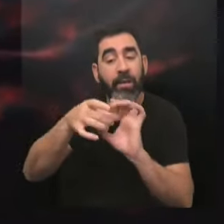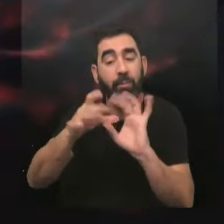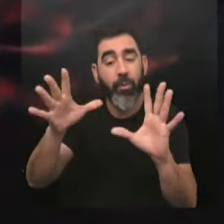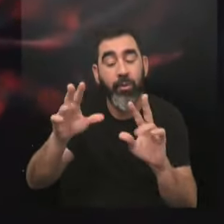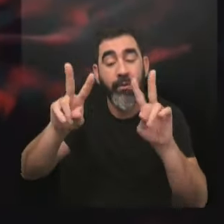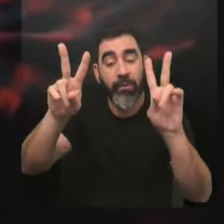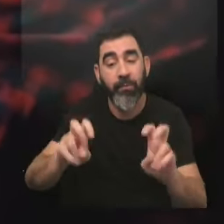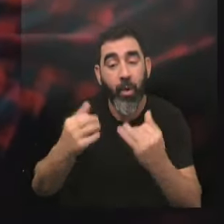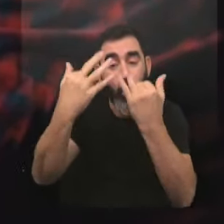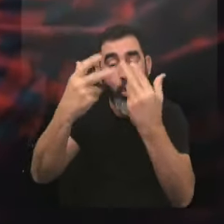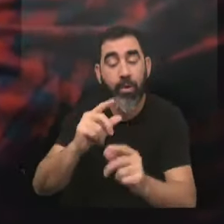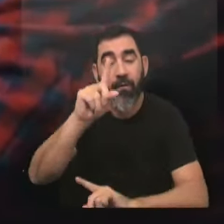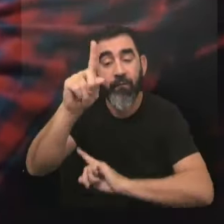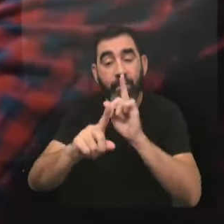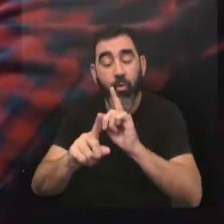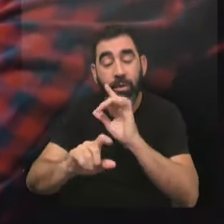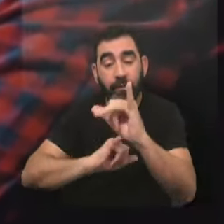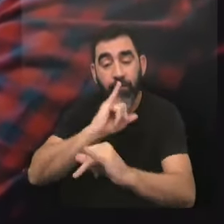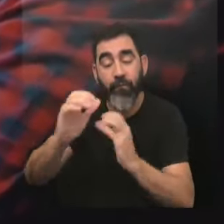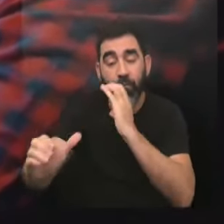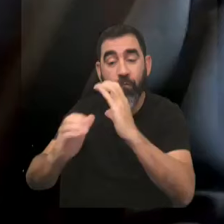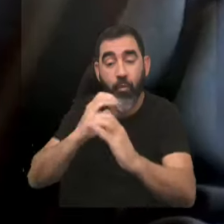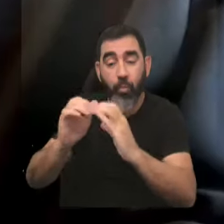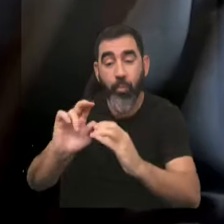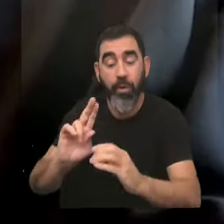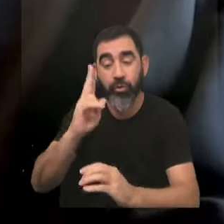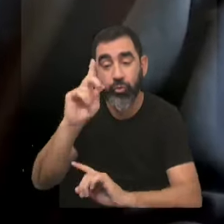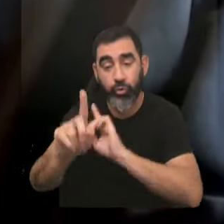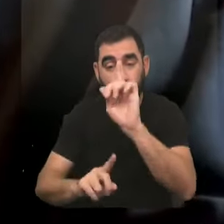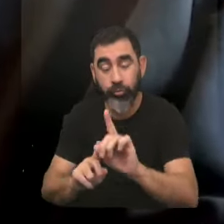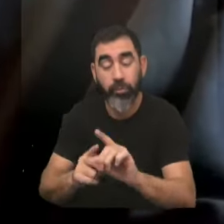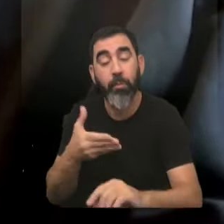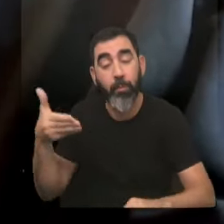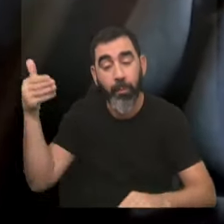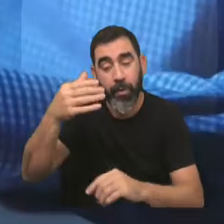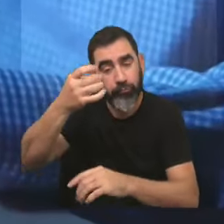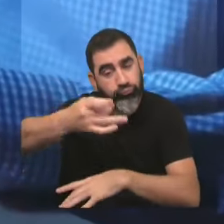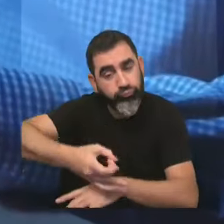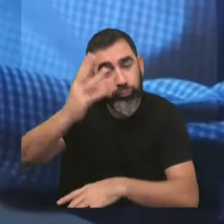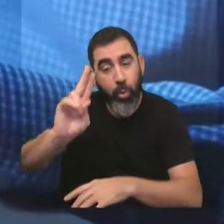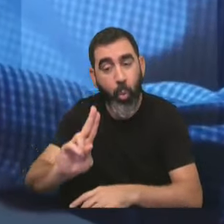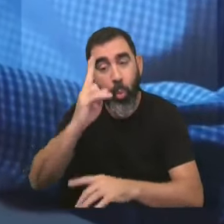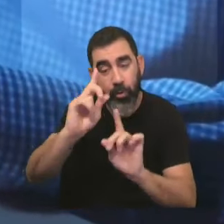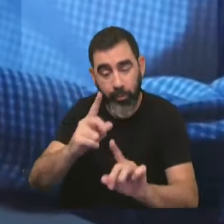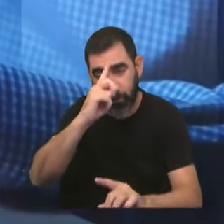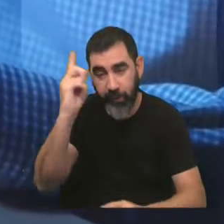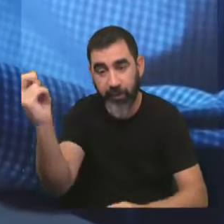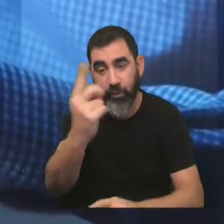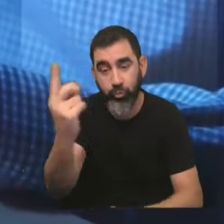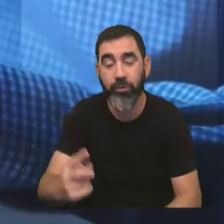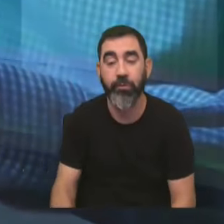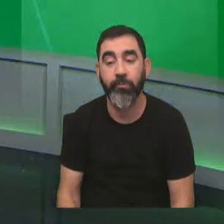digital que organiza la Facultad de información y comunicación de la udelar y en el que participan expertos nacionales e internacionales